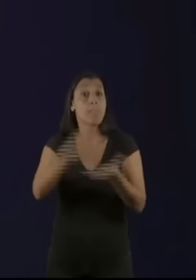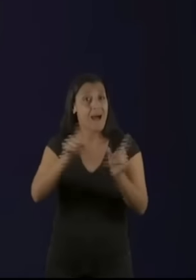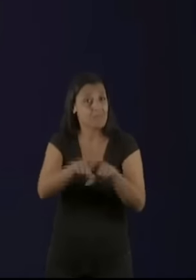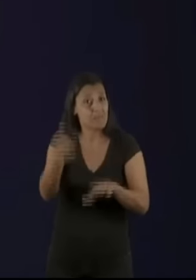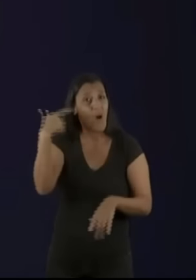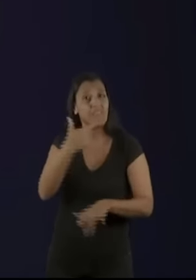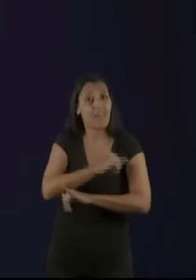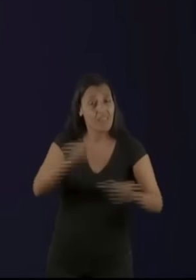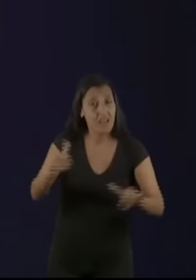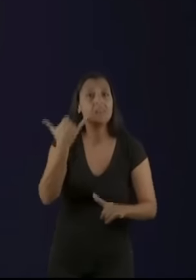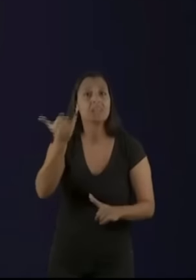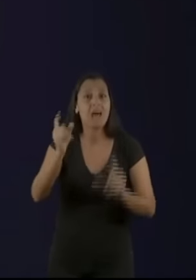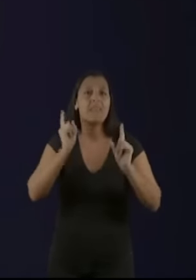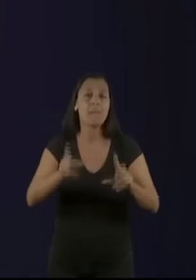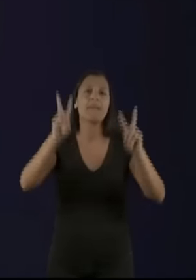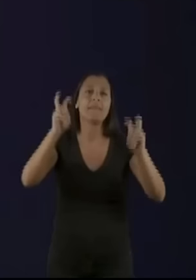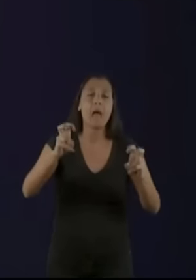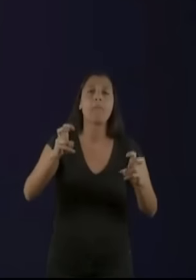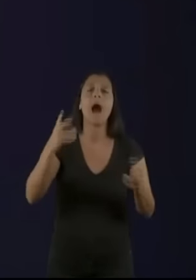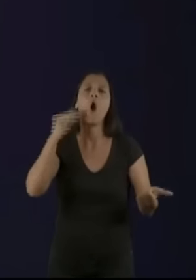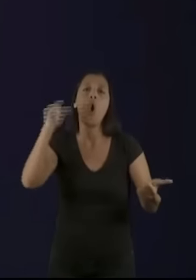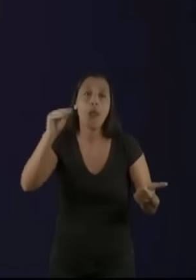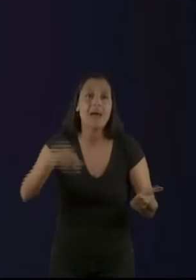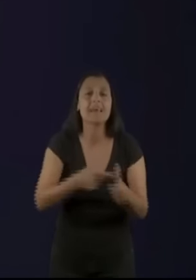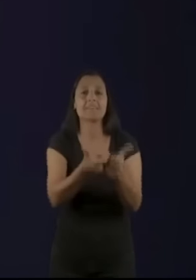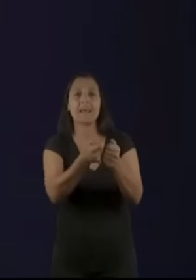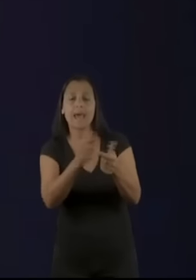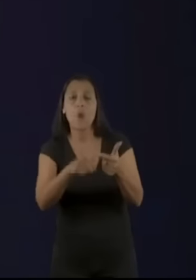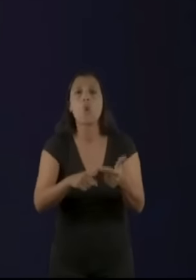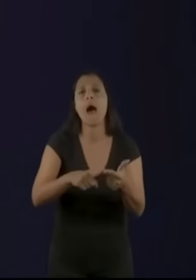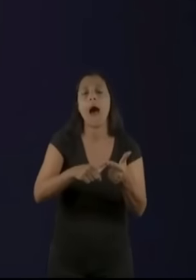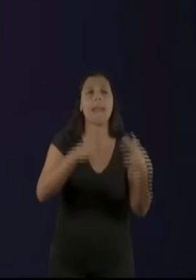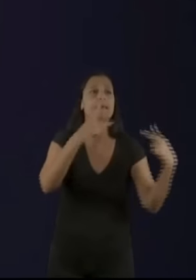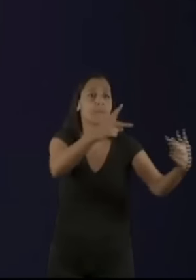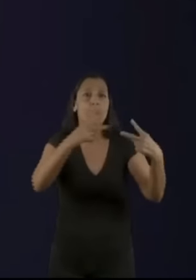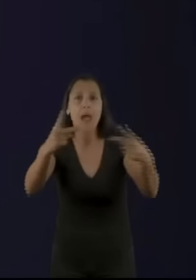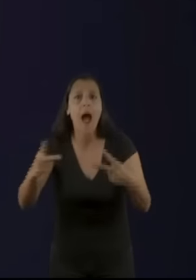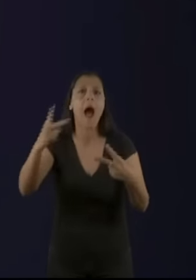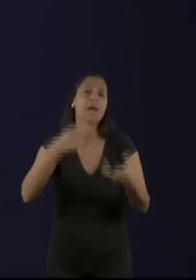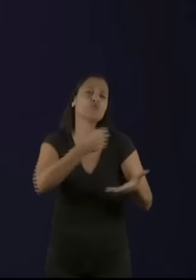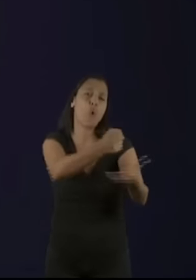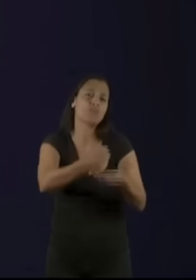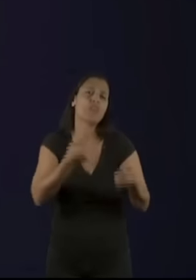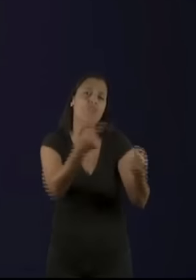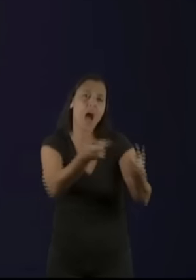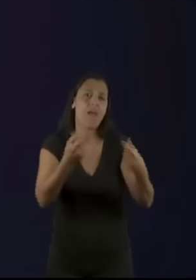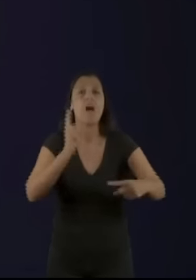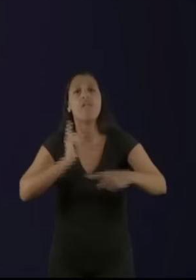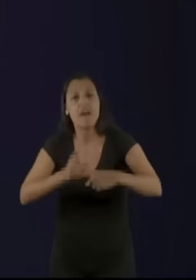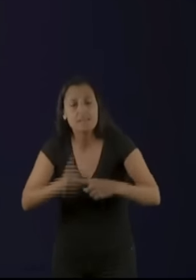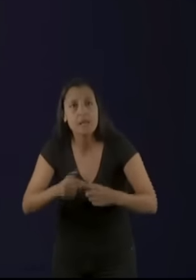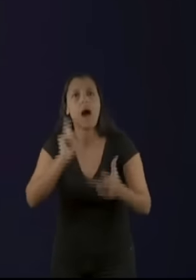decía la suspensión de viáticos horas extra celulares adicionales en seguridad viajes subsidios a festivales compra de